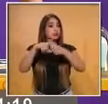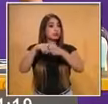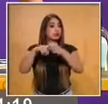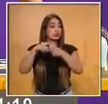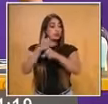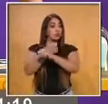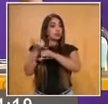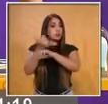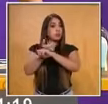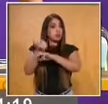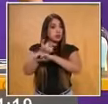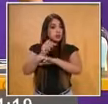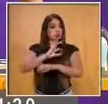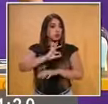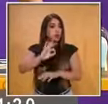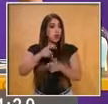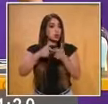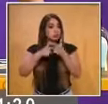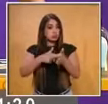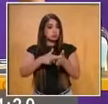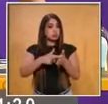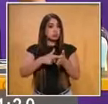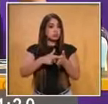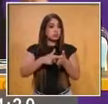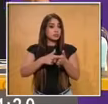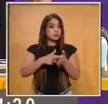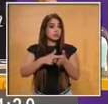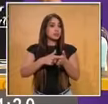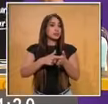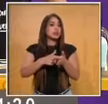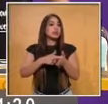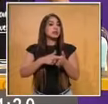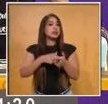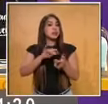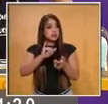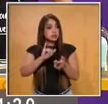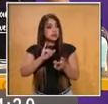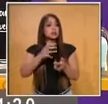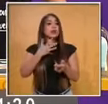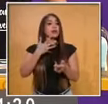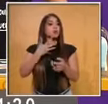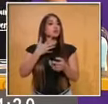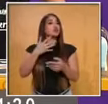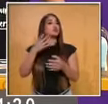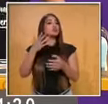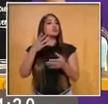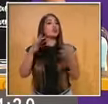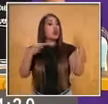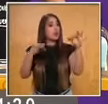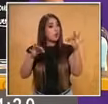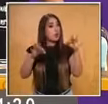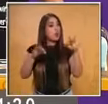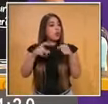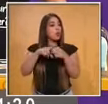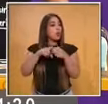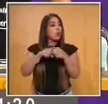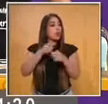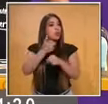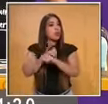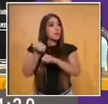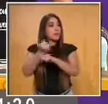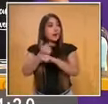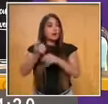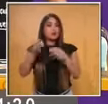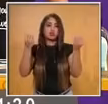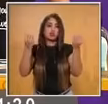que puedas ir siguiendo las instrucciones para nuestros amiguitos en radio, tenemos una hoja color amarillo que se dobló en muchas partes hasta